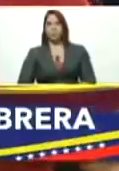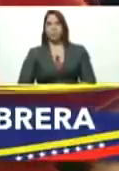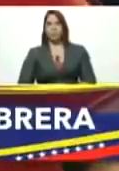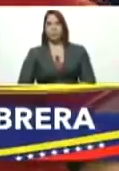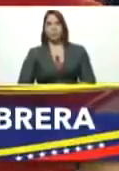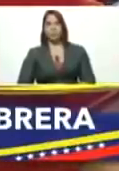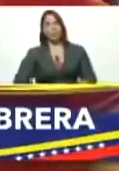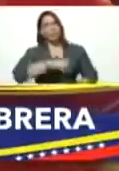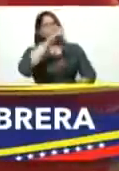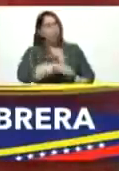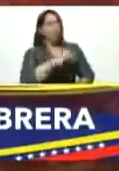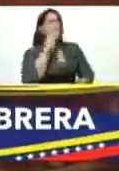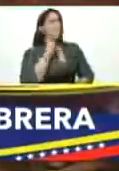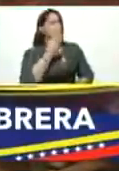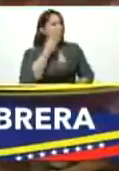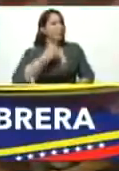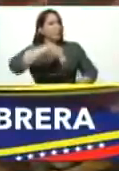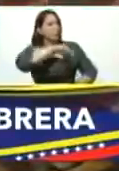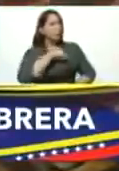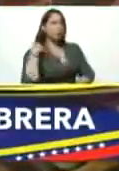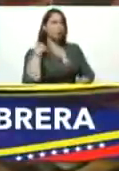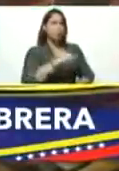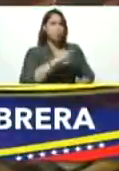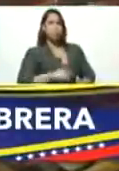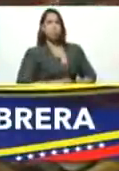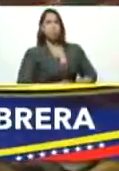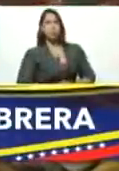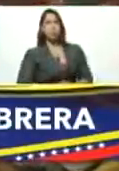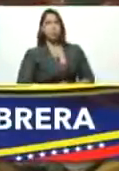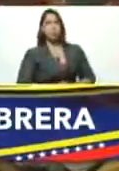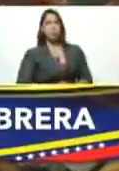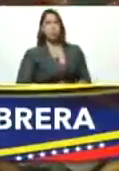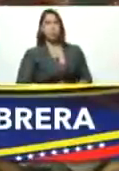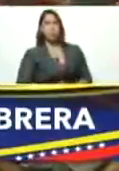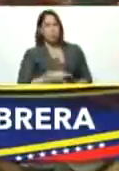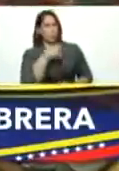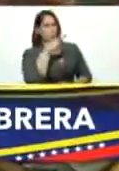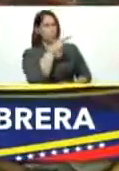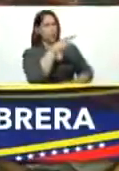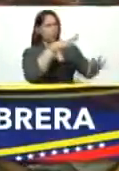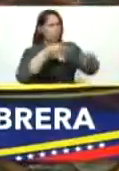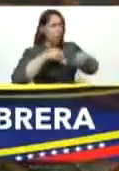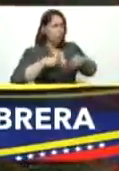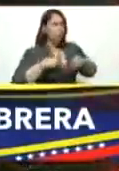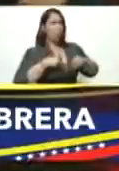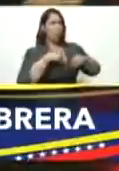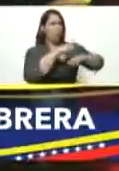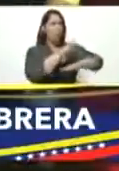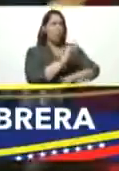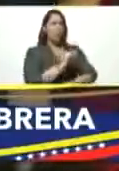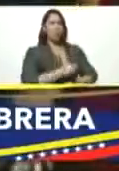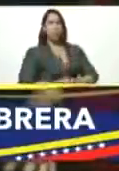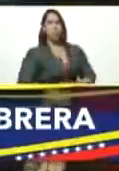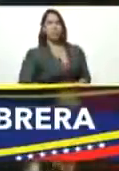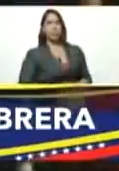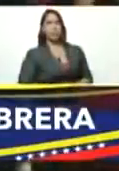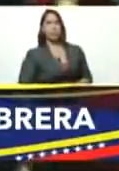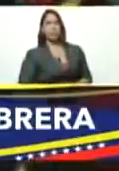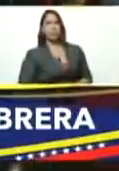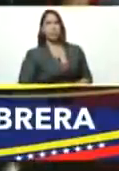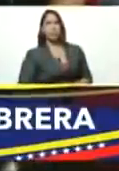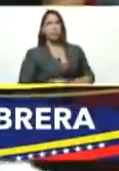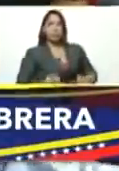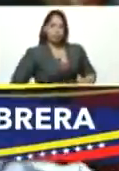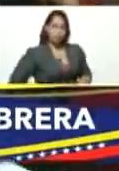y una experiencia que tuve yo que usted no tomó un momento determinado que fue llevar